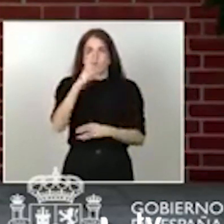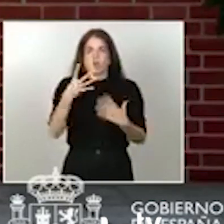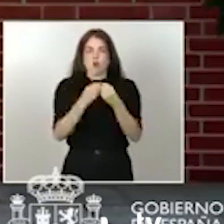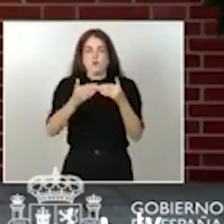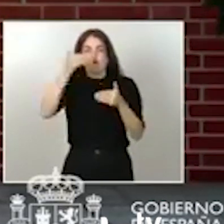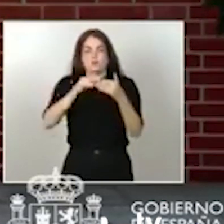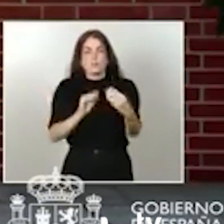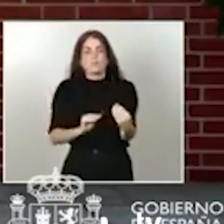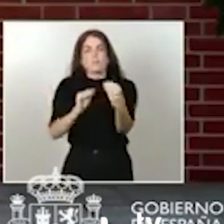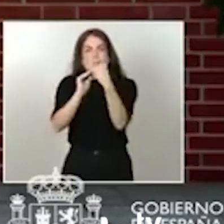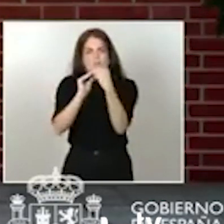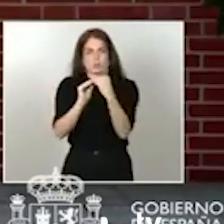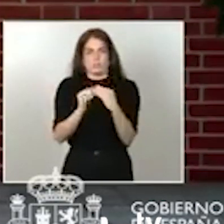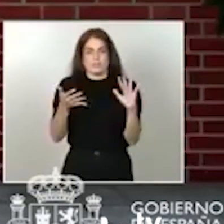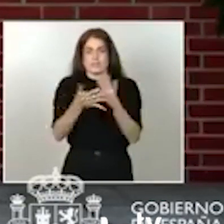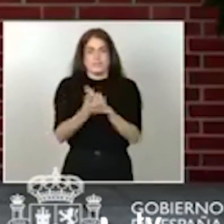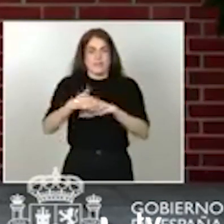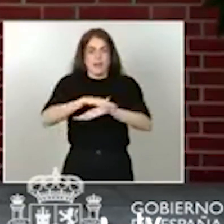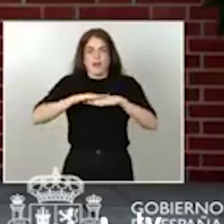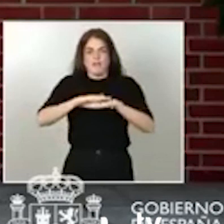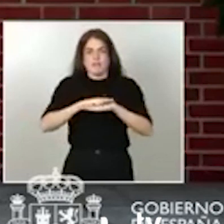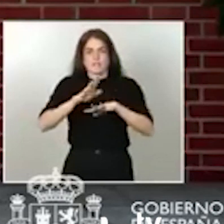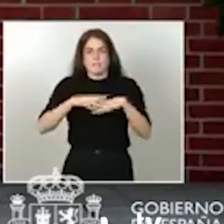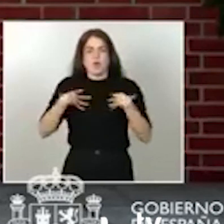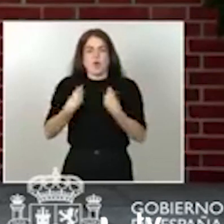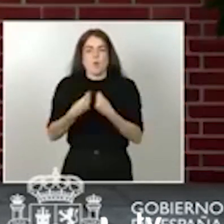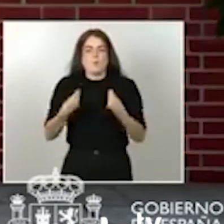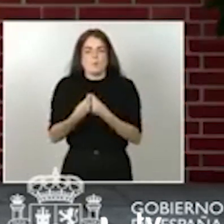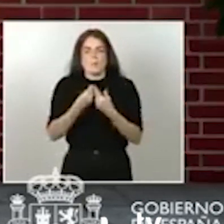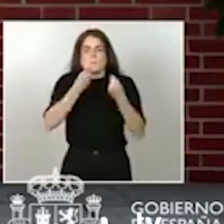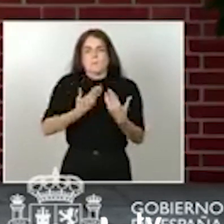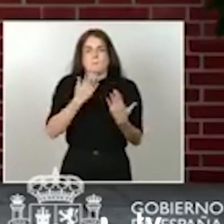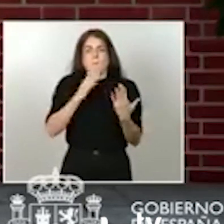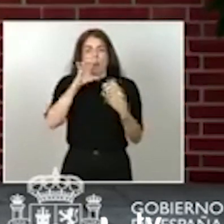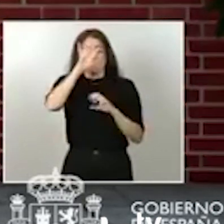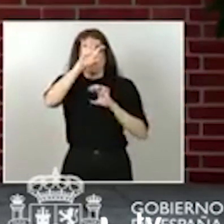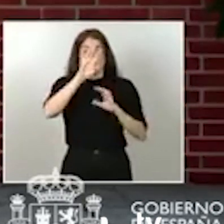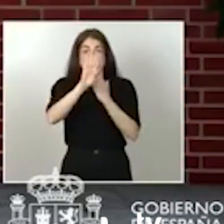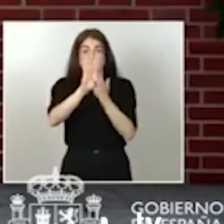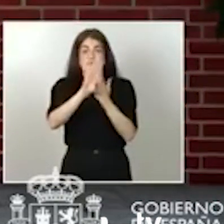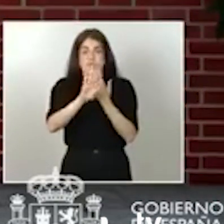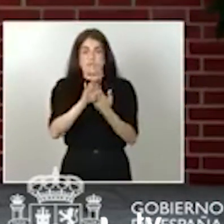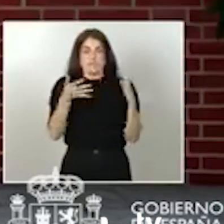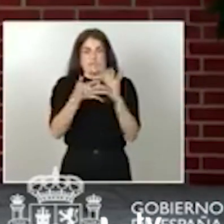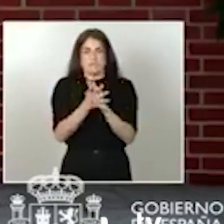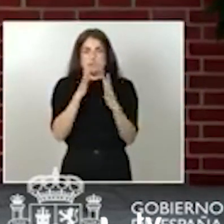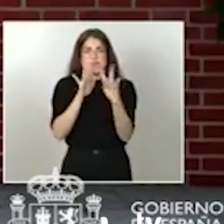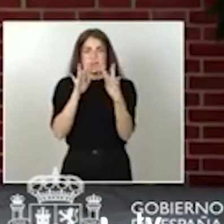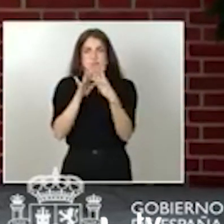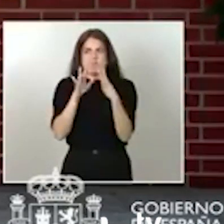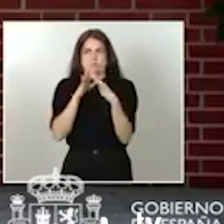sobre la que se construye la vecindad de países amigos y las relaciones fructíferas para ambos los españoles y las españolas